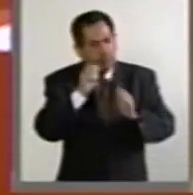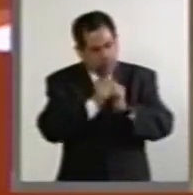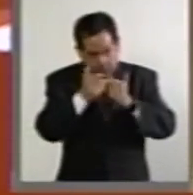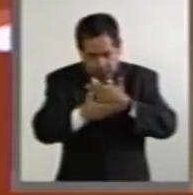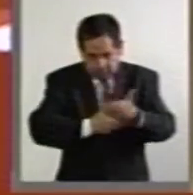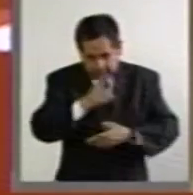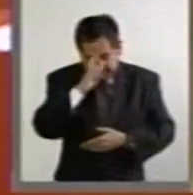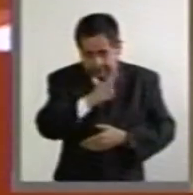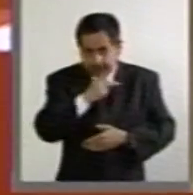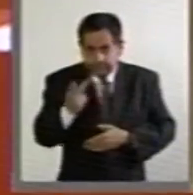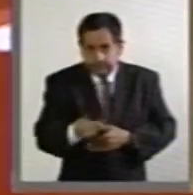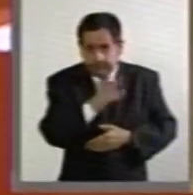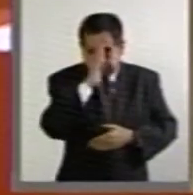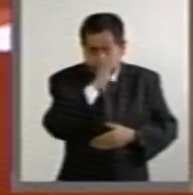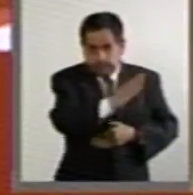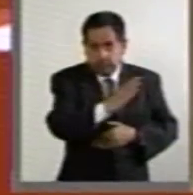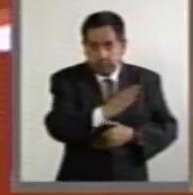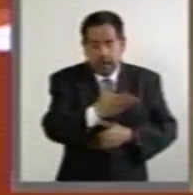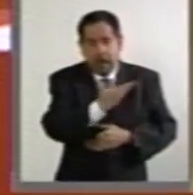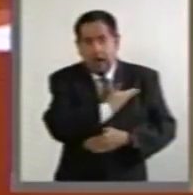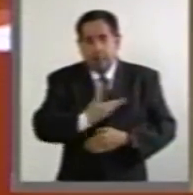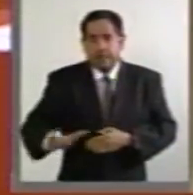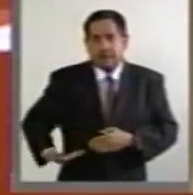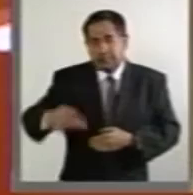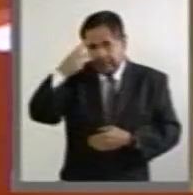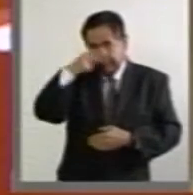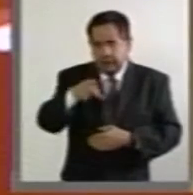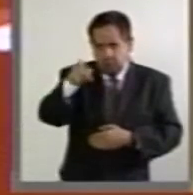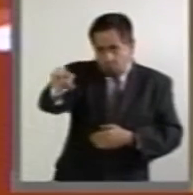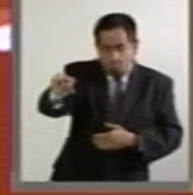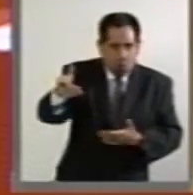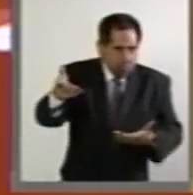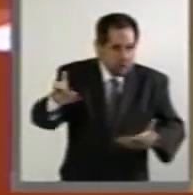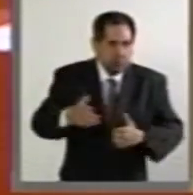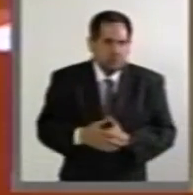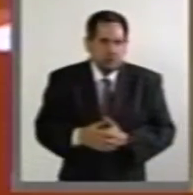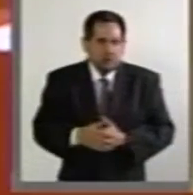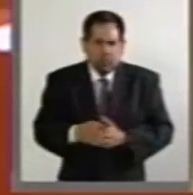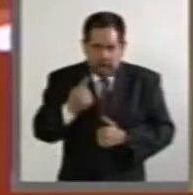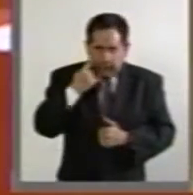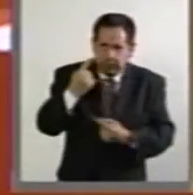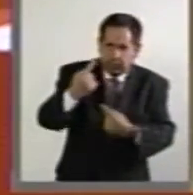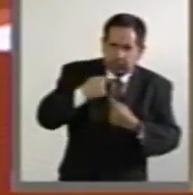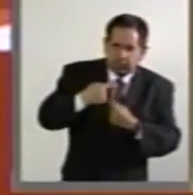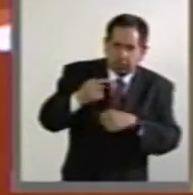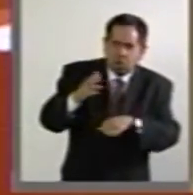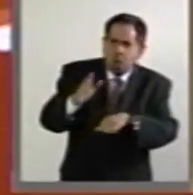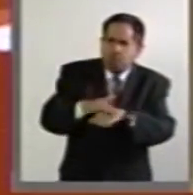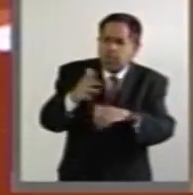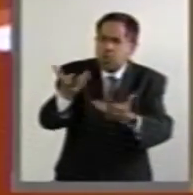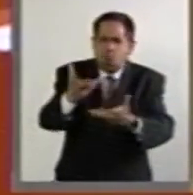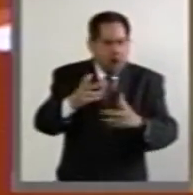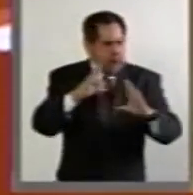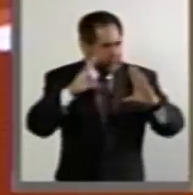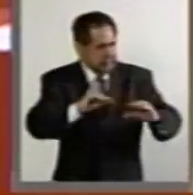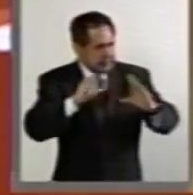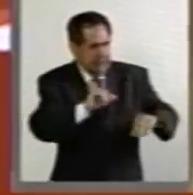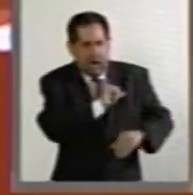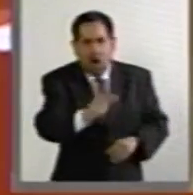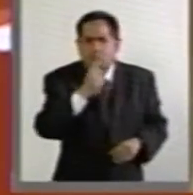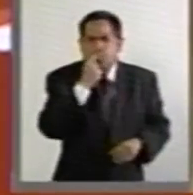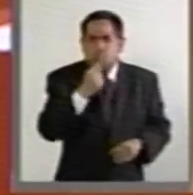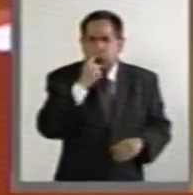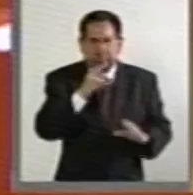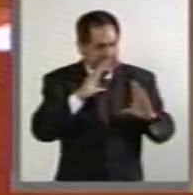respeto, al presidente de la República, porque sería bueno que le dijera por qué no ha hecho policías en estos